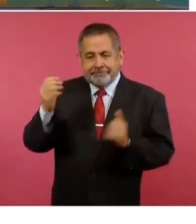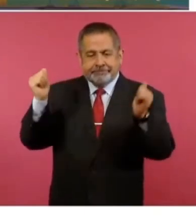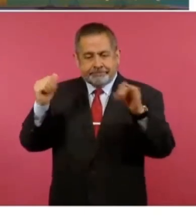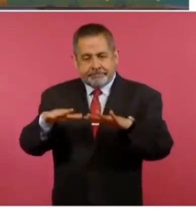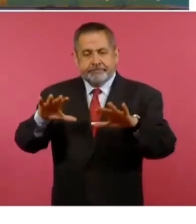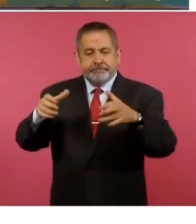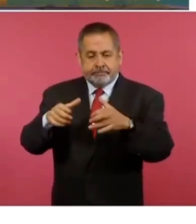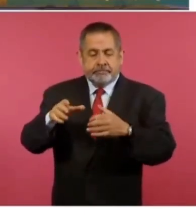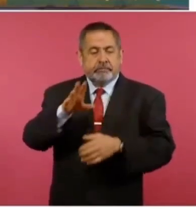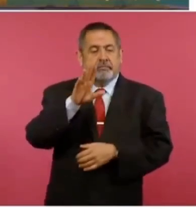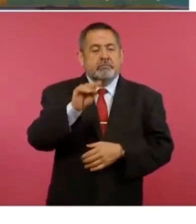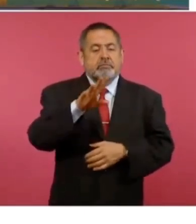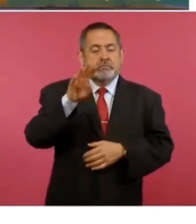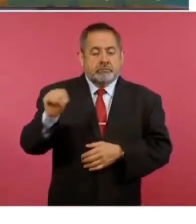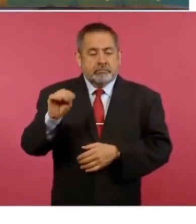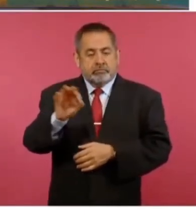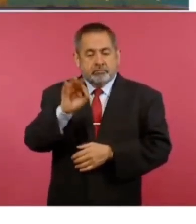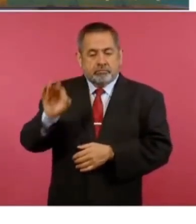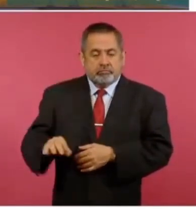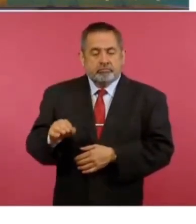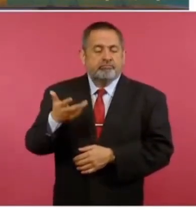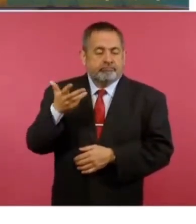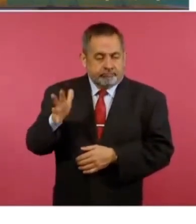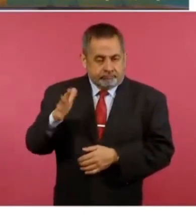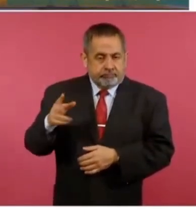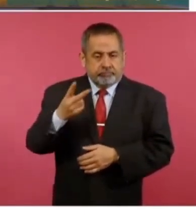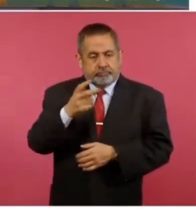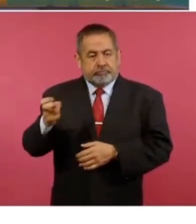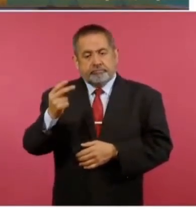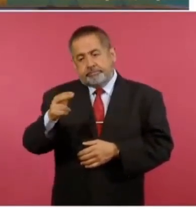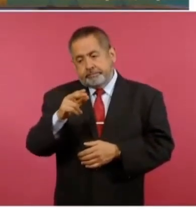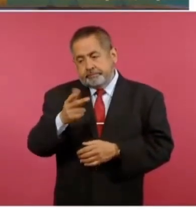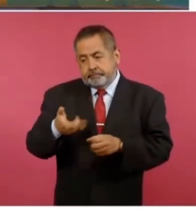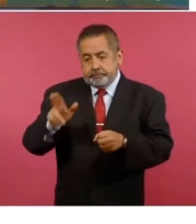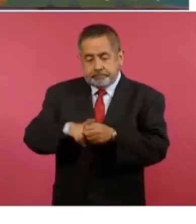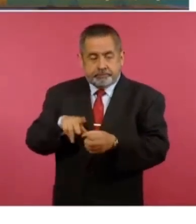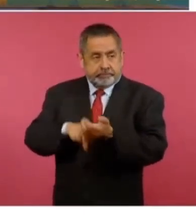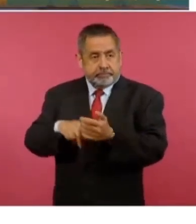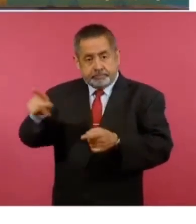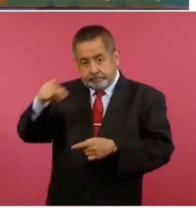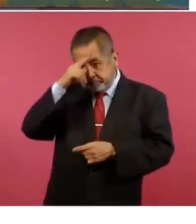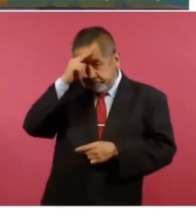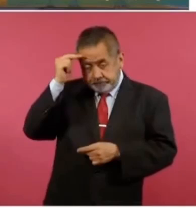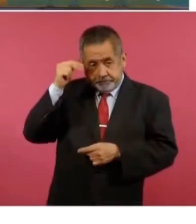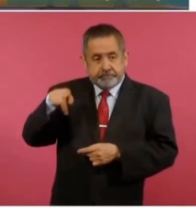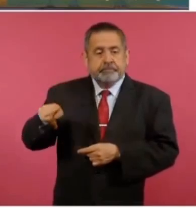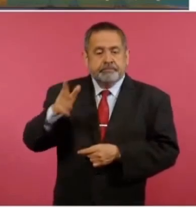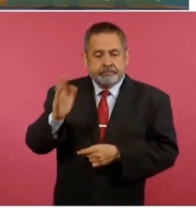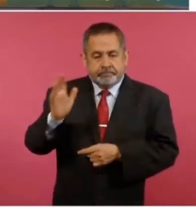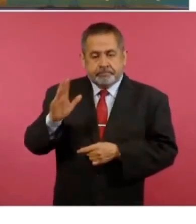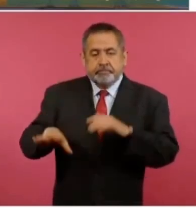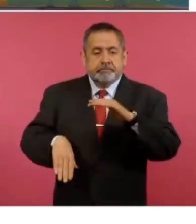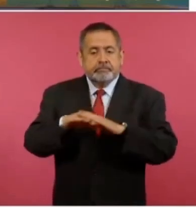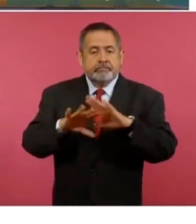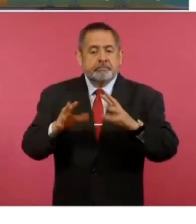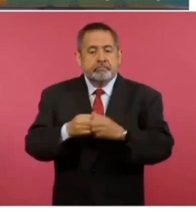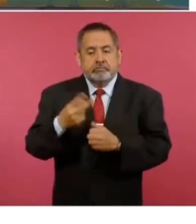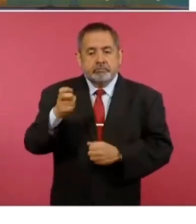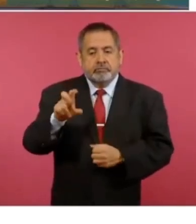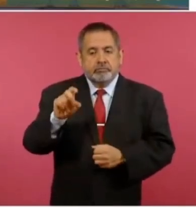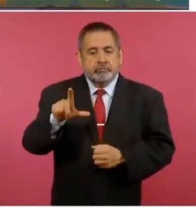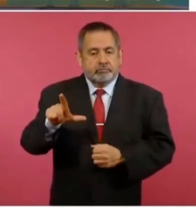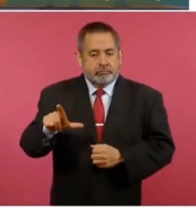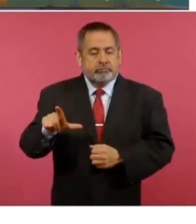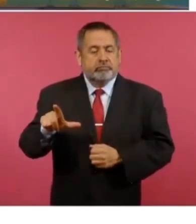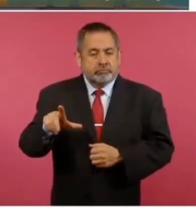el 99%. De las 225 clínicas de Nayarit que necesitan médico general, ya llevamos 238 inscritos, y